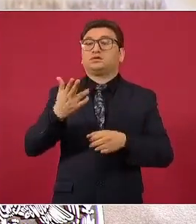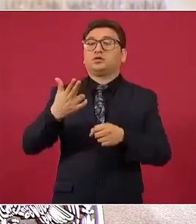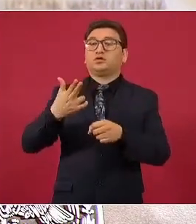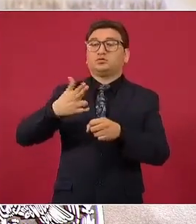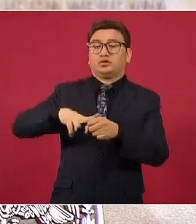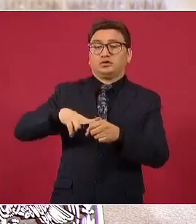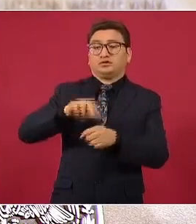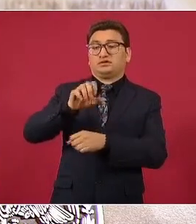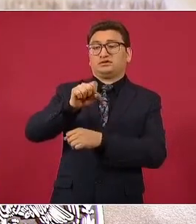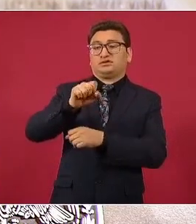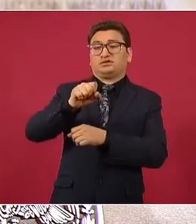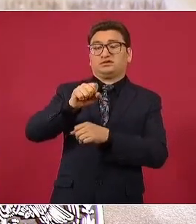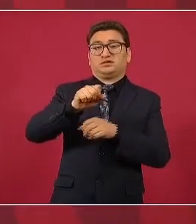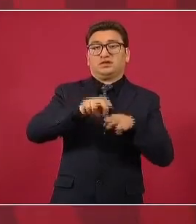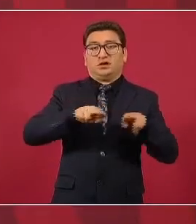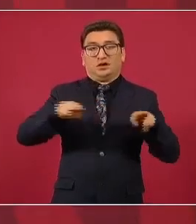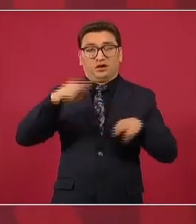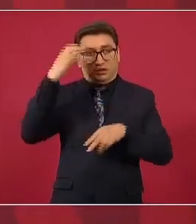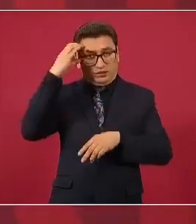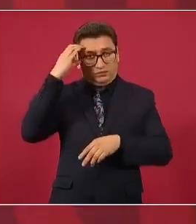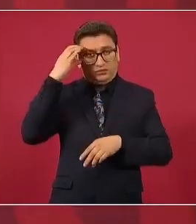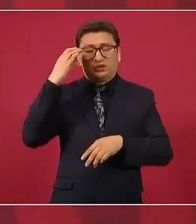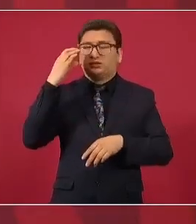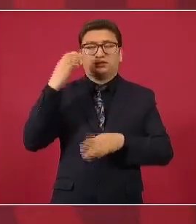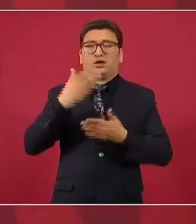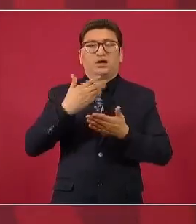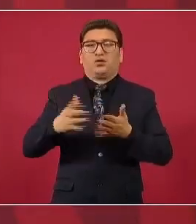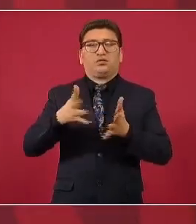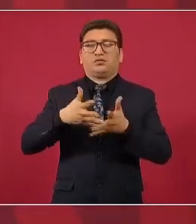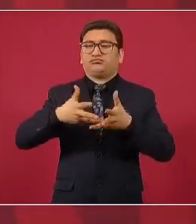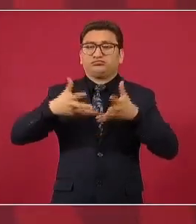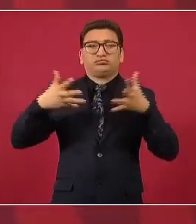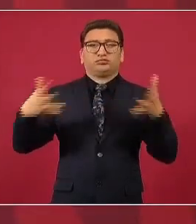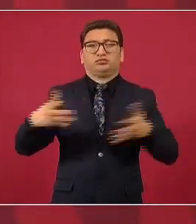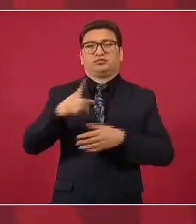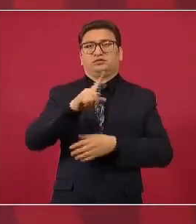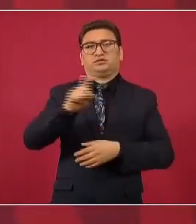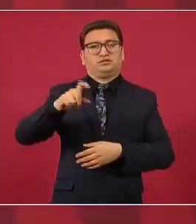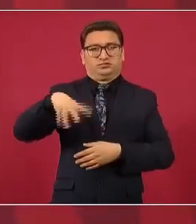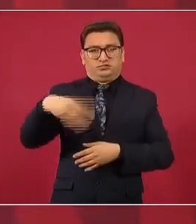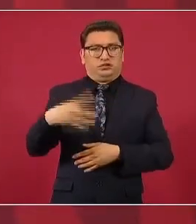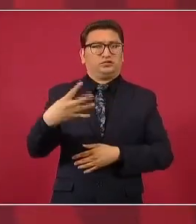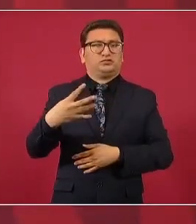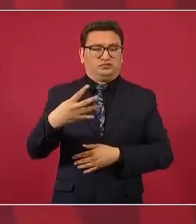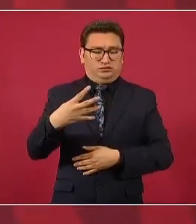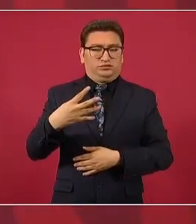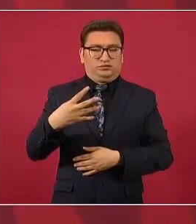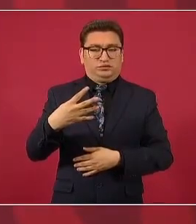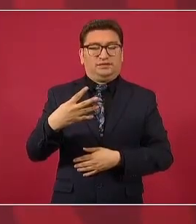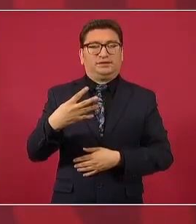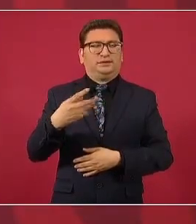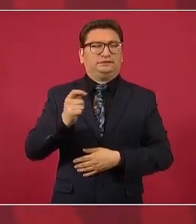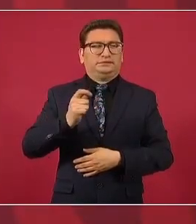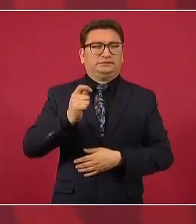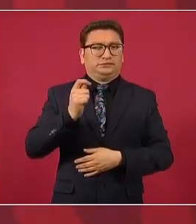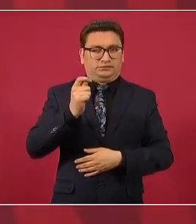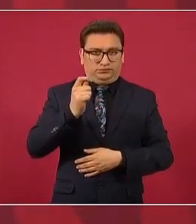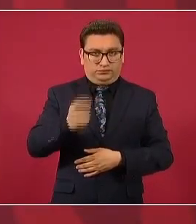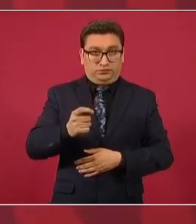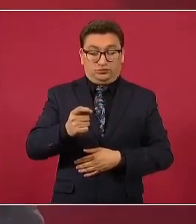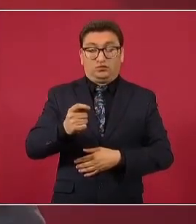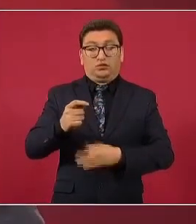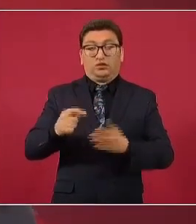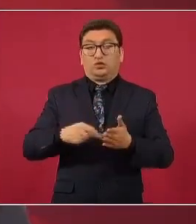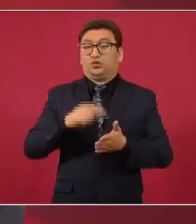de 60 camas a uno mucho más grande, de 114 camas, que no es solamente en la